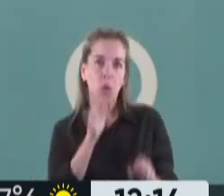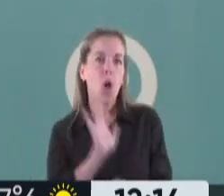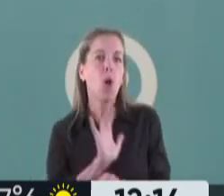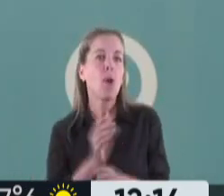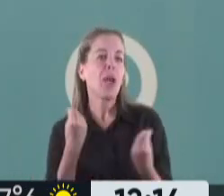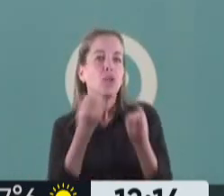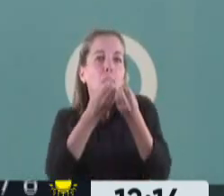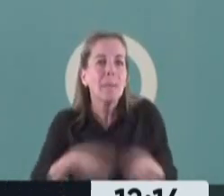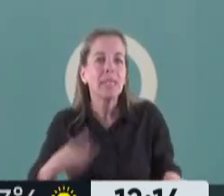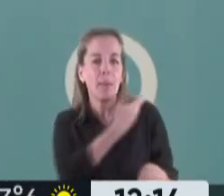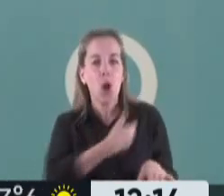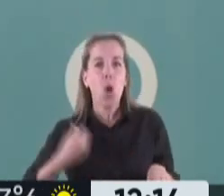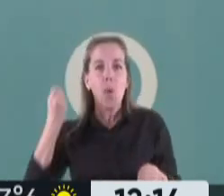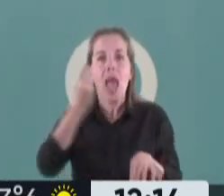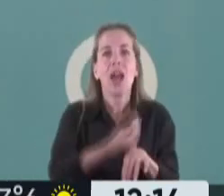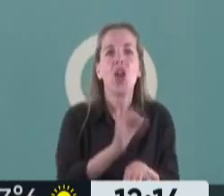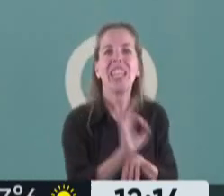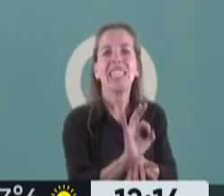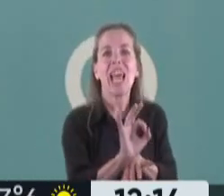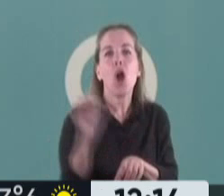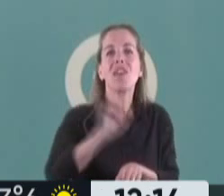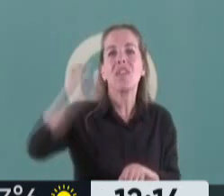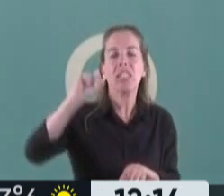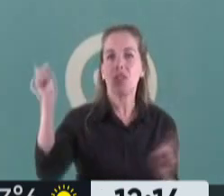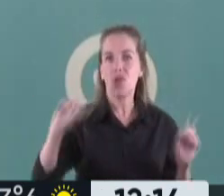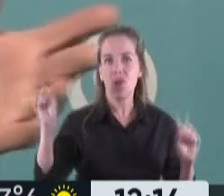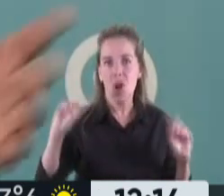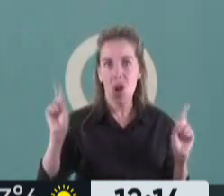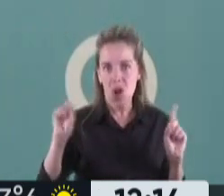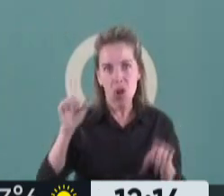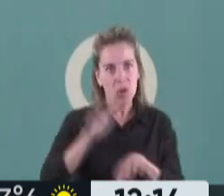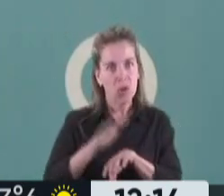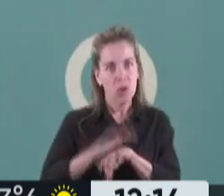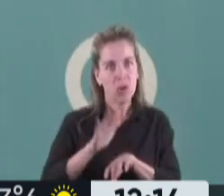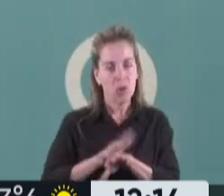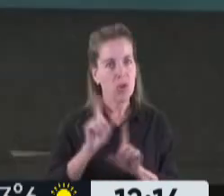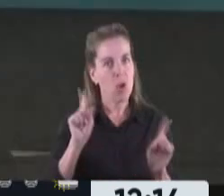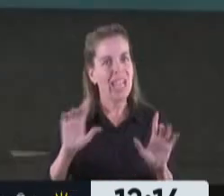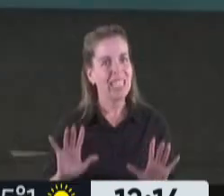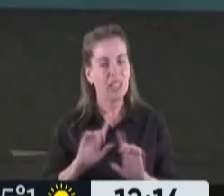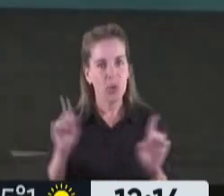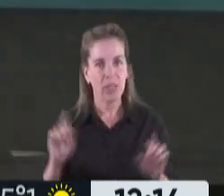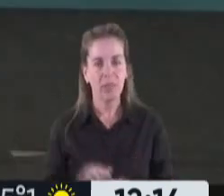nos cuentan el pasado, el recontrapasado, el siglo pasado. No es así.